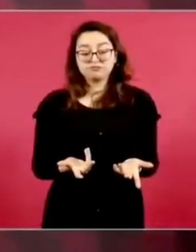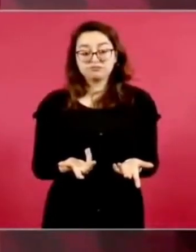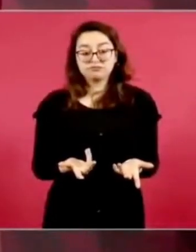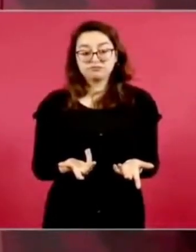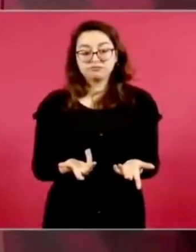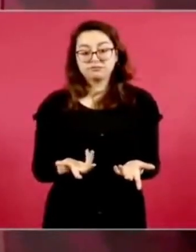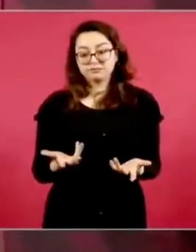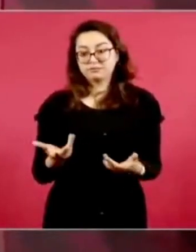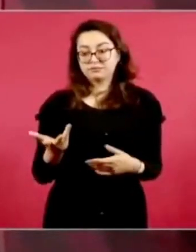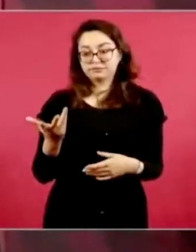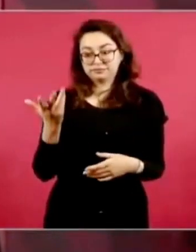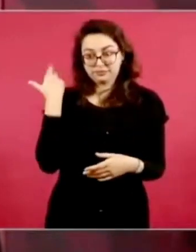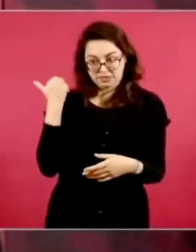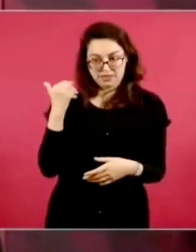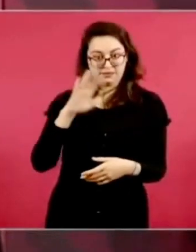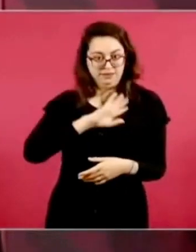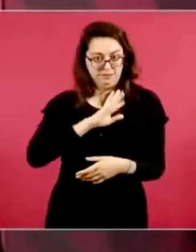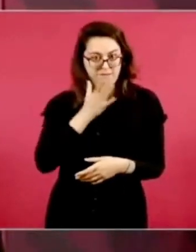al indígena?